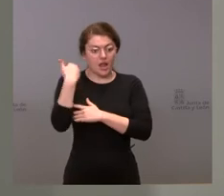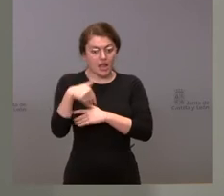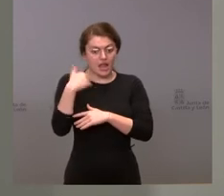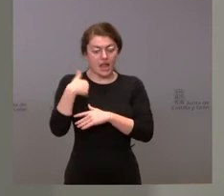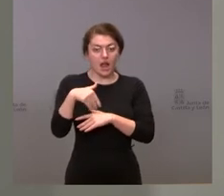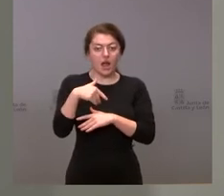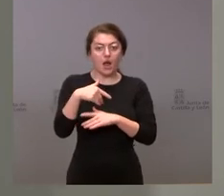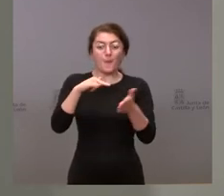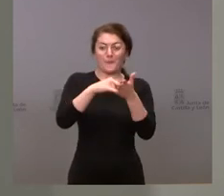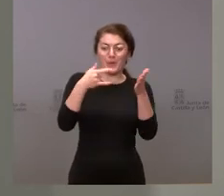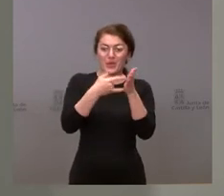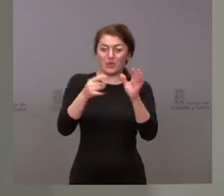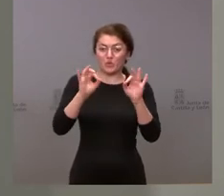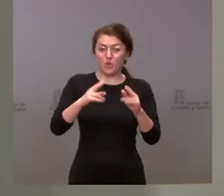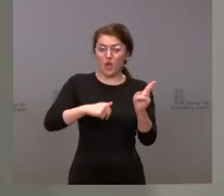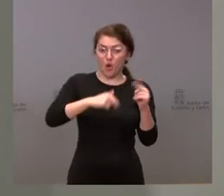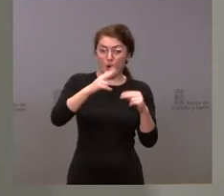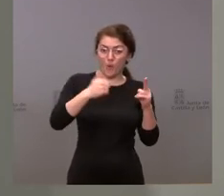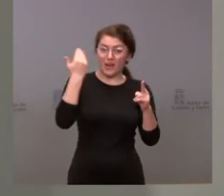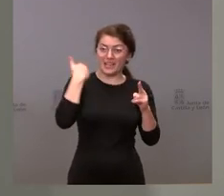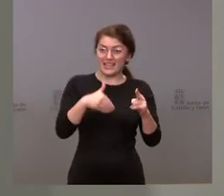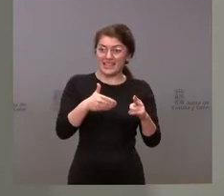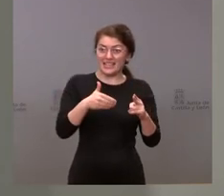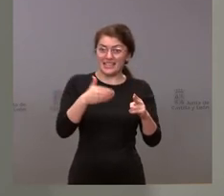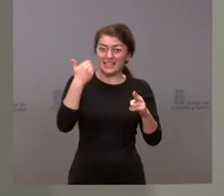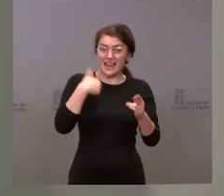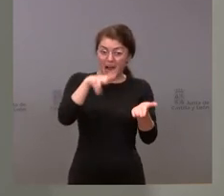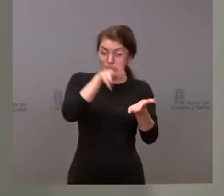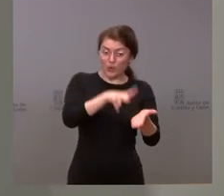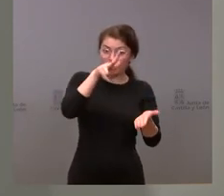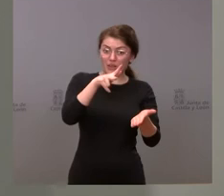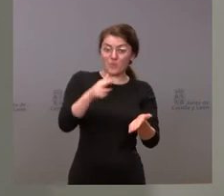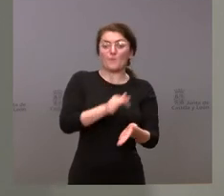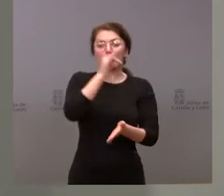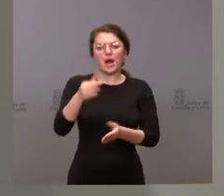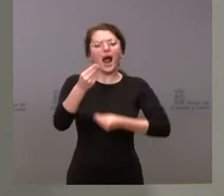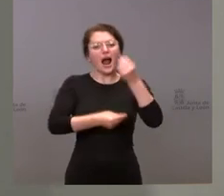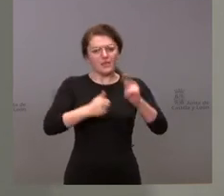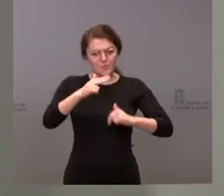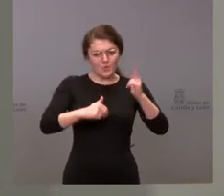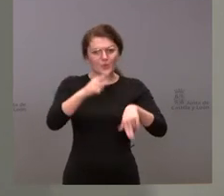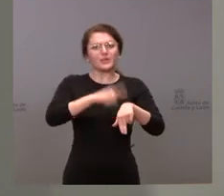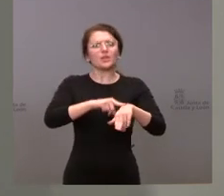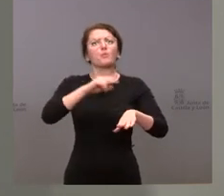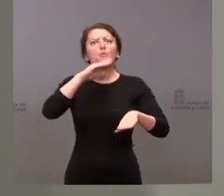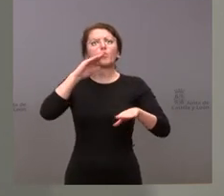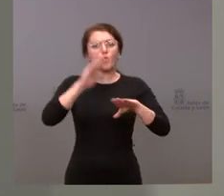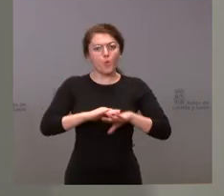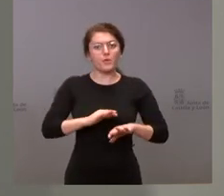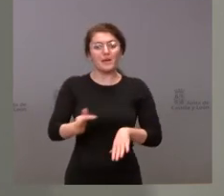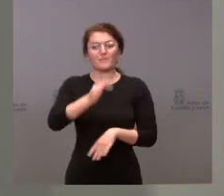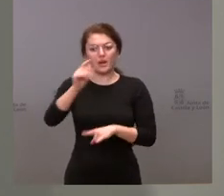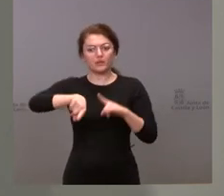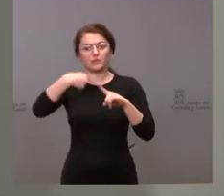la realización del proyecto en el tiempo que establecía el contrato al examen por parte de los técnicos de